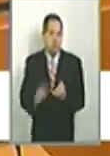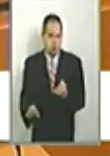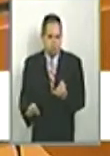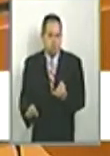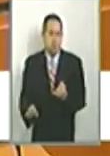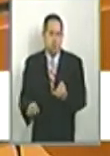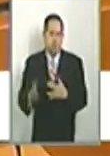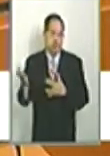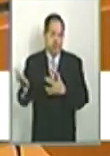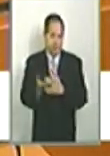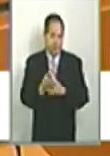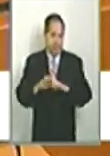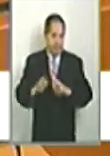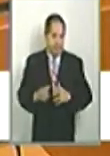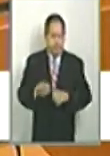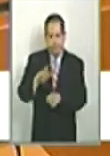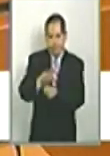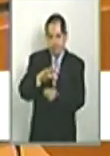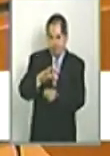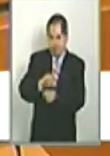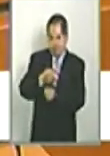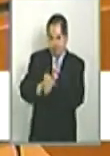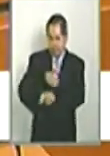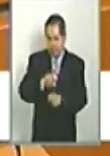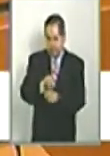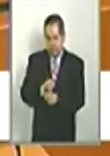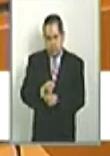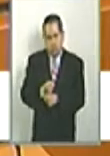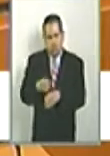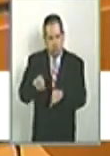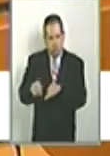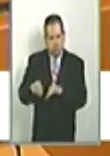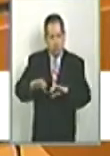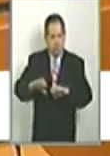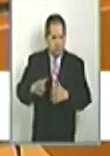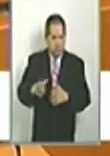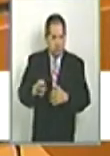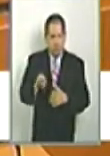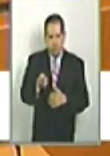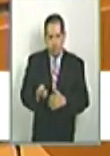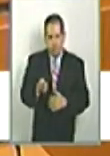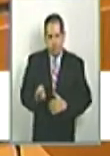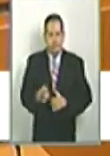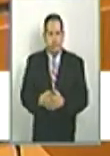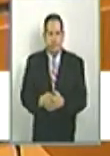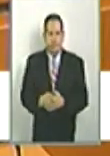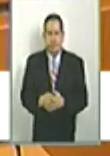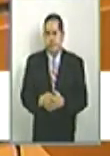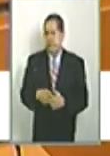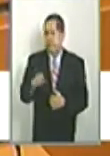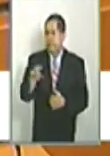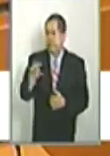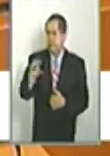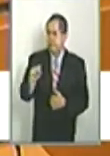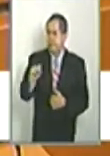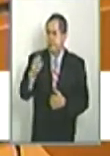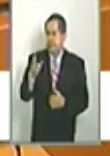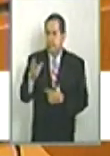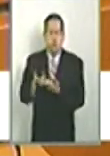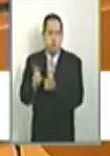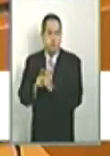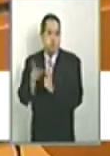receso del tercer año de trabajo de esta 63ª